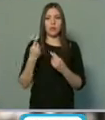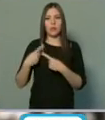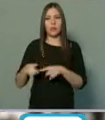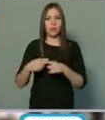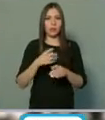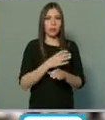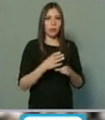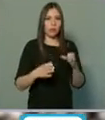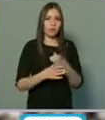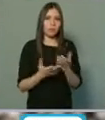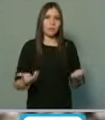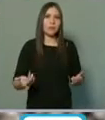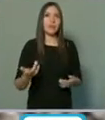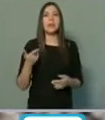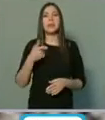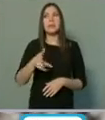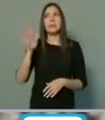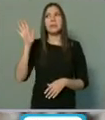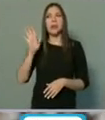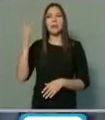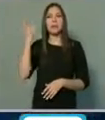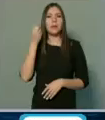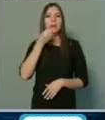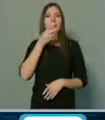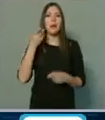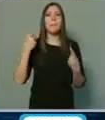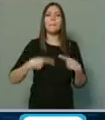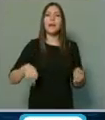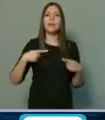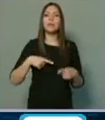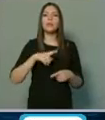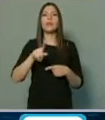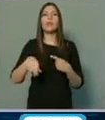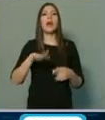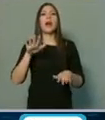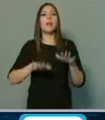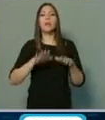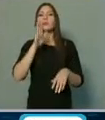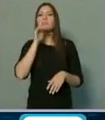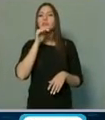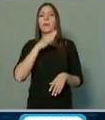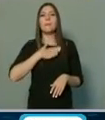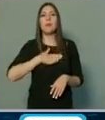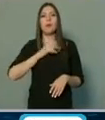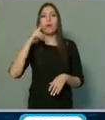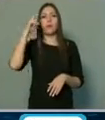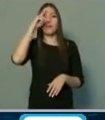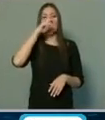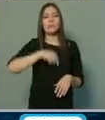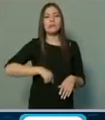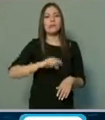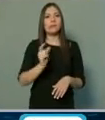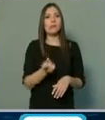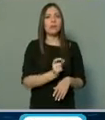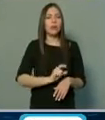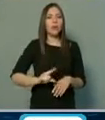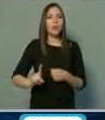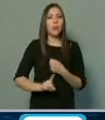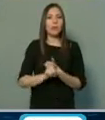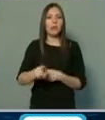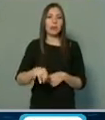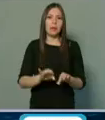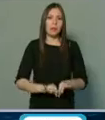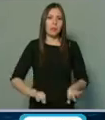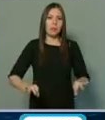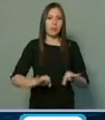para la gente que sufre de estreñimiento, a la gente que padece un poco de problemas en el intestino. Pero te quería preguntar, estamos viendo las imágenes y creo